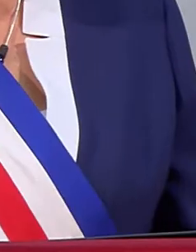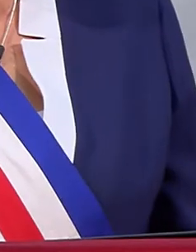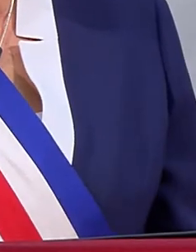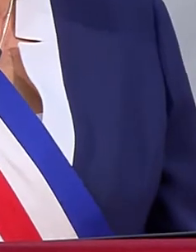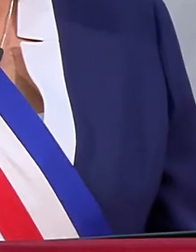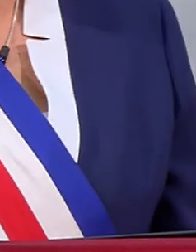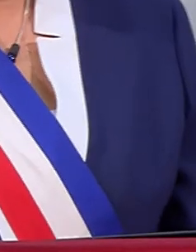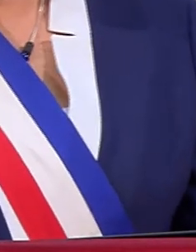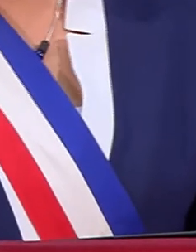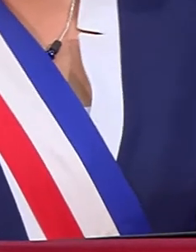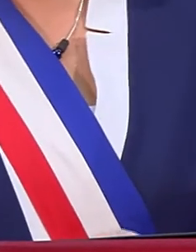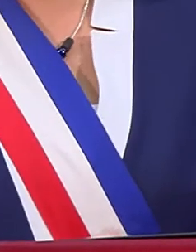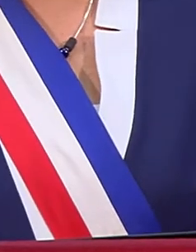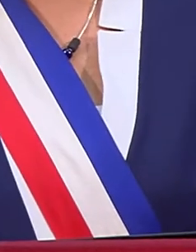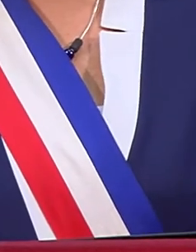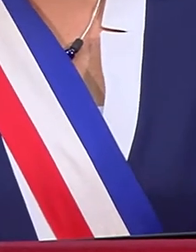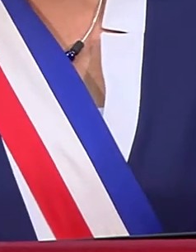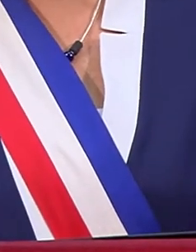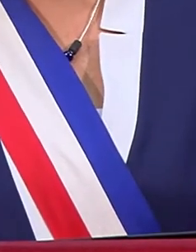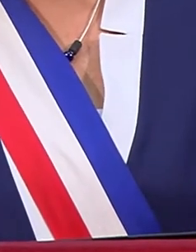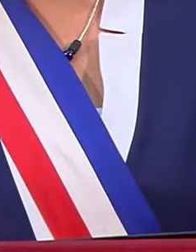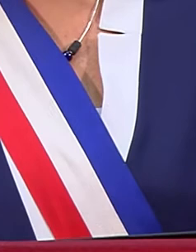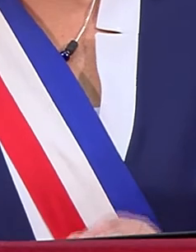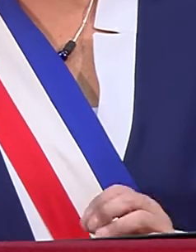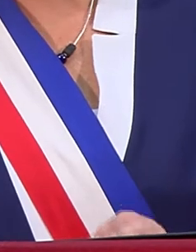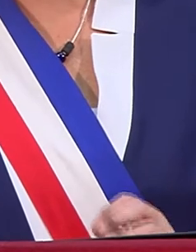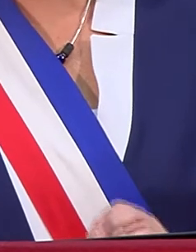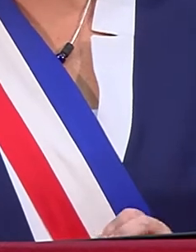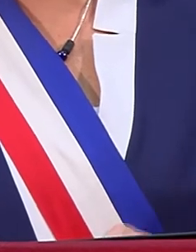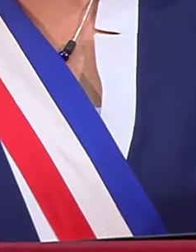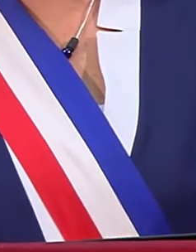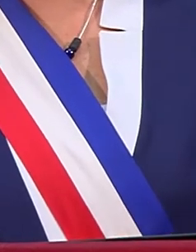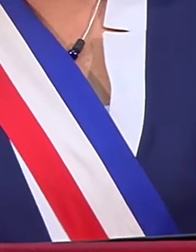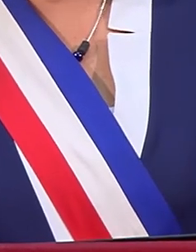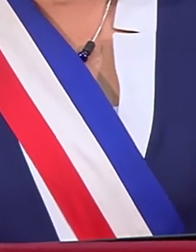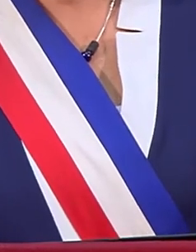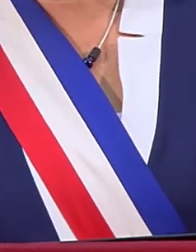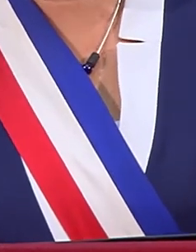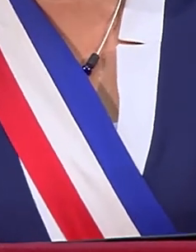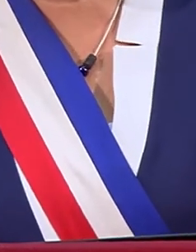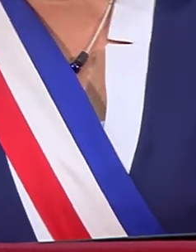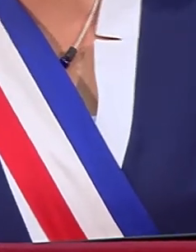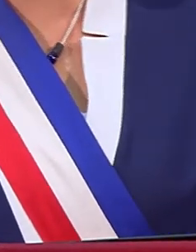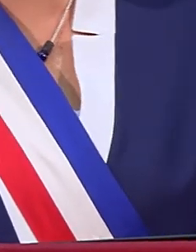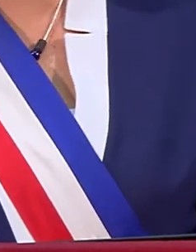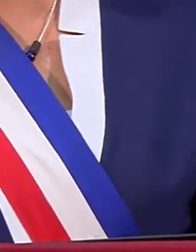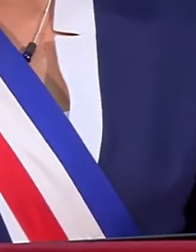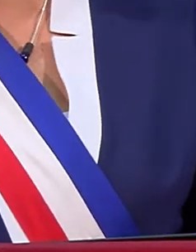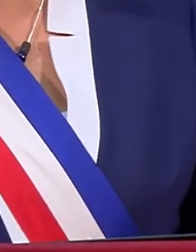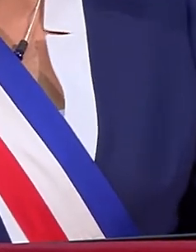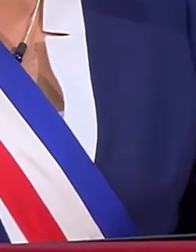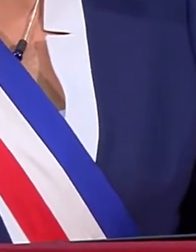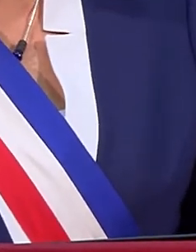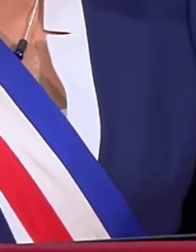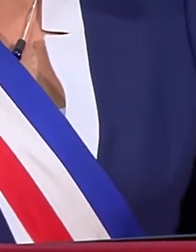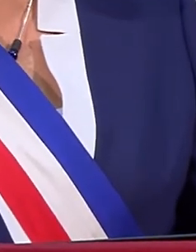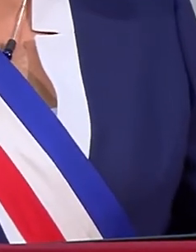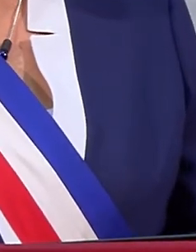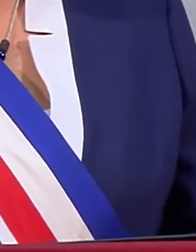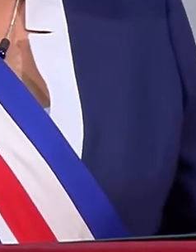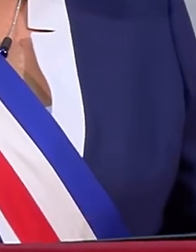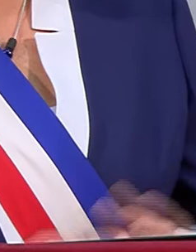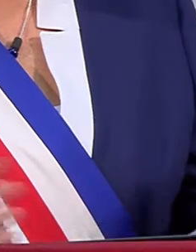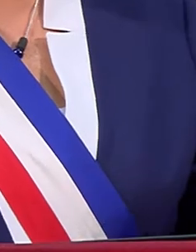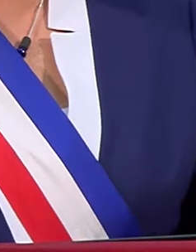escolares cada año. Hablo de más de 295.000 niños y niñas que han recibido su computador en los últimos